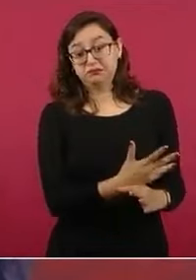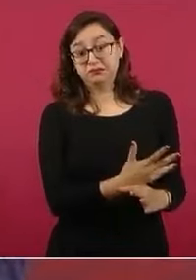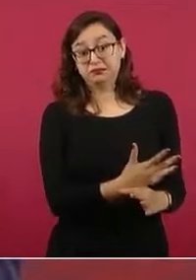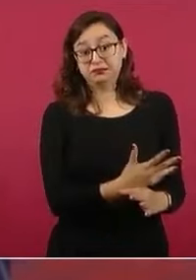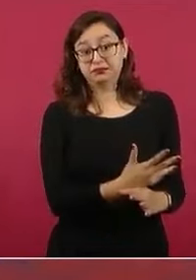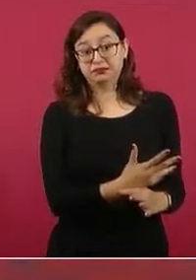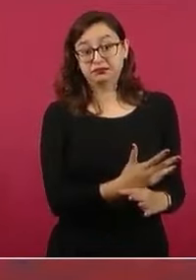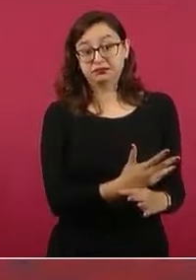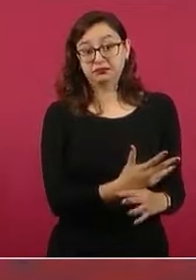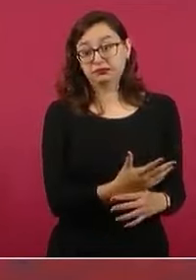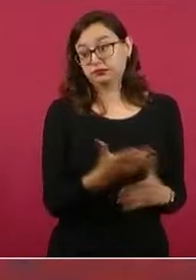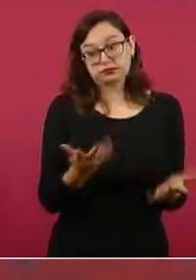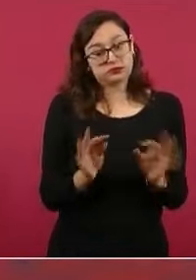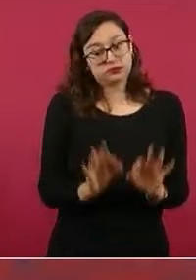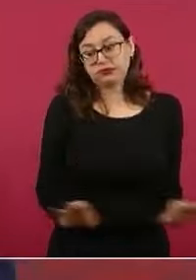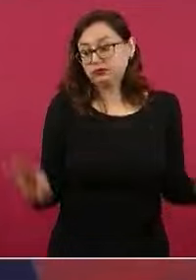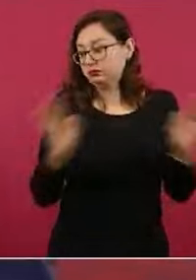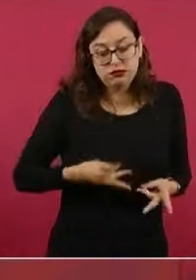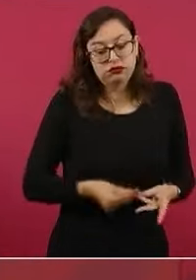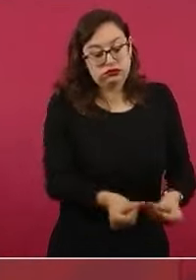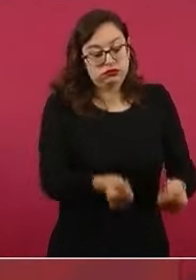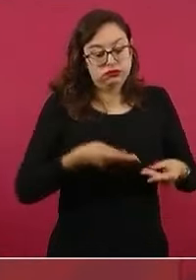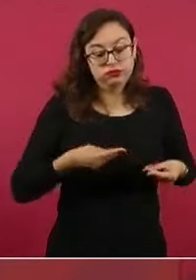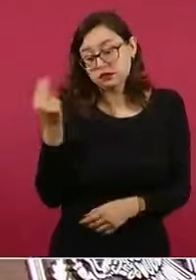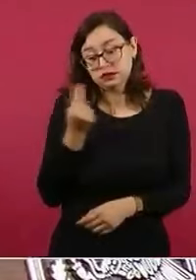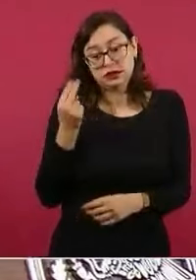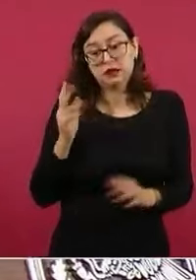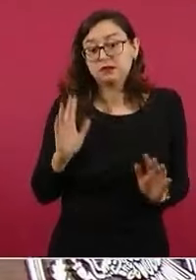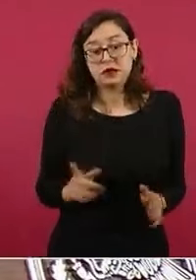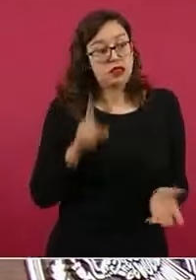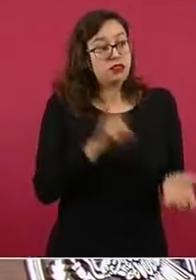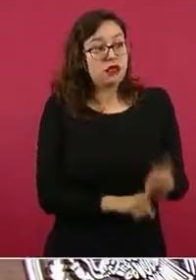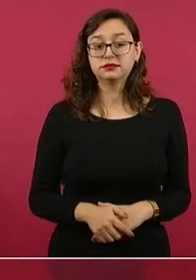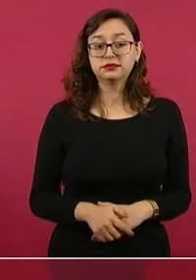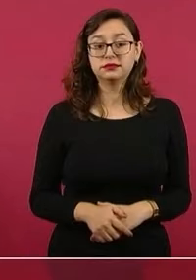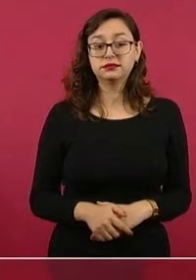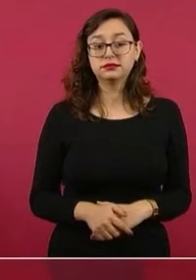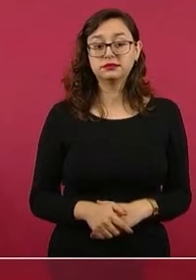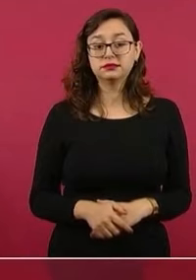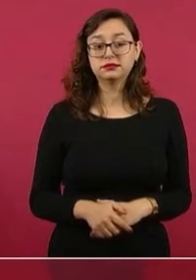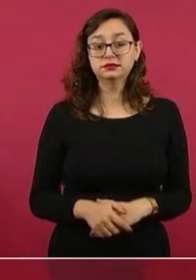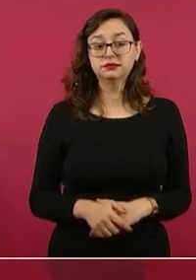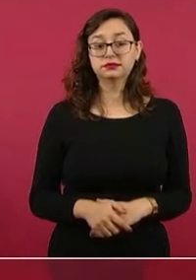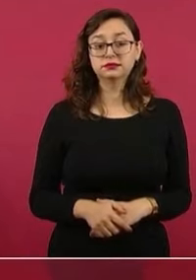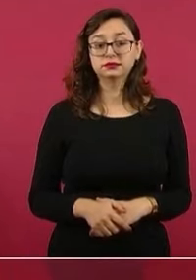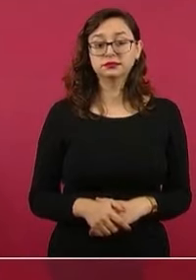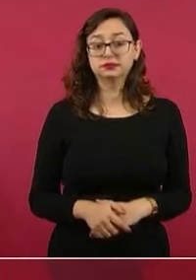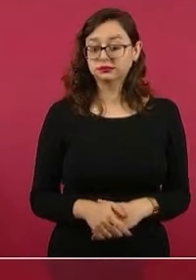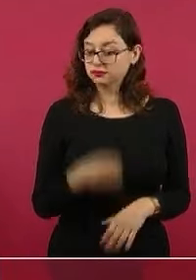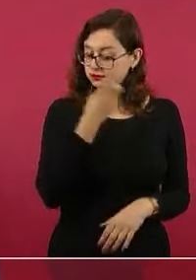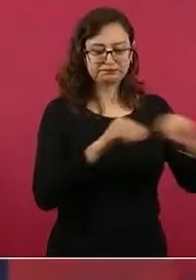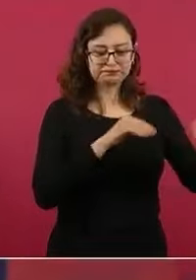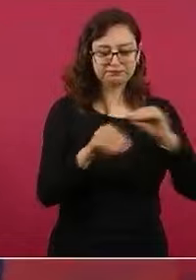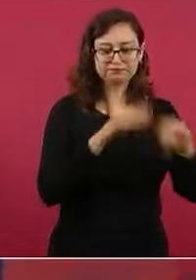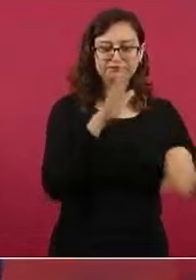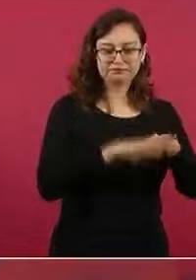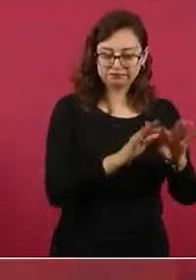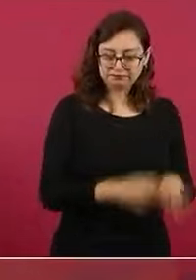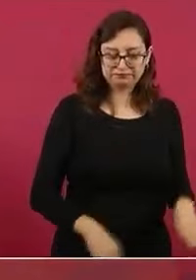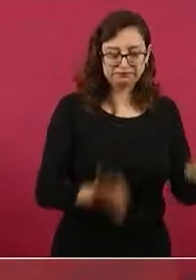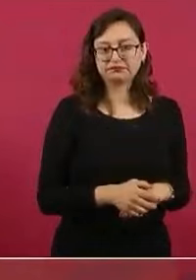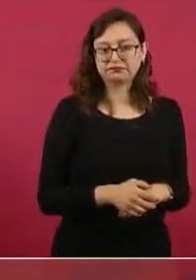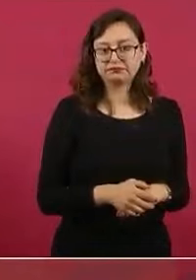es que ellos usen el agua porque ellos están creando empleos. Y que eso es más importante que dejar